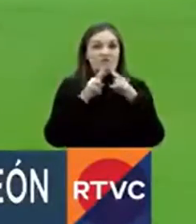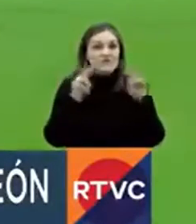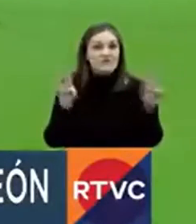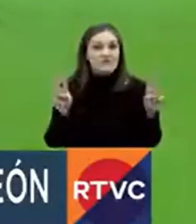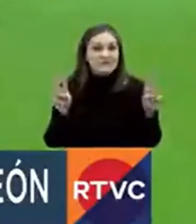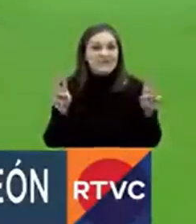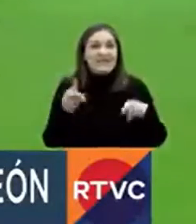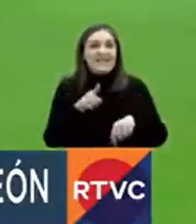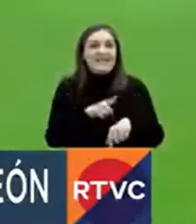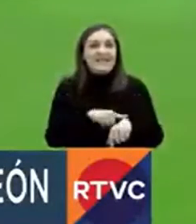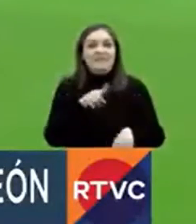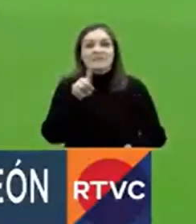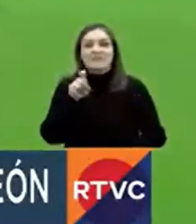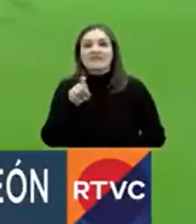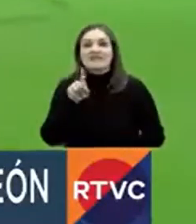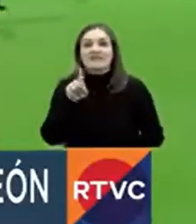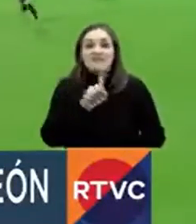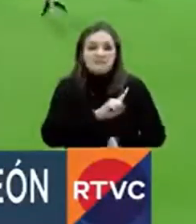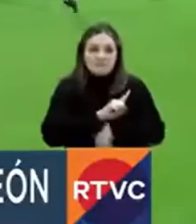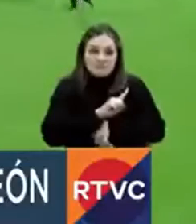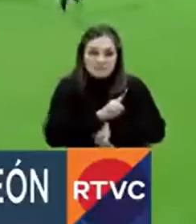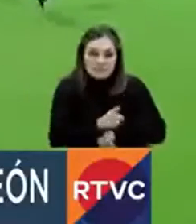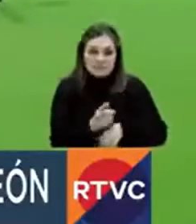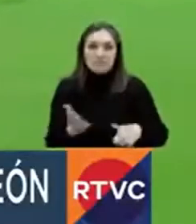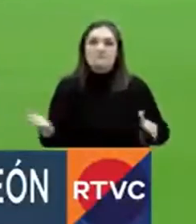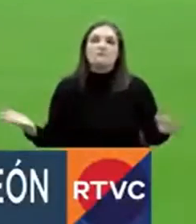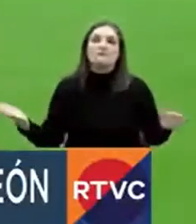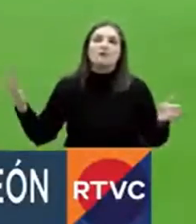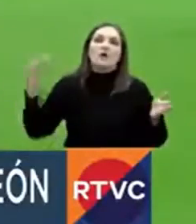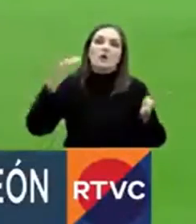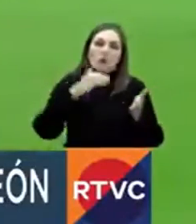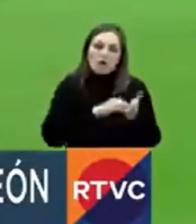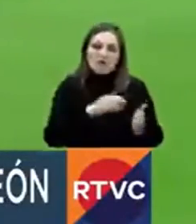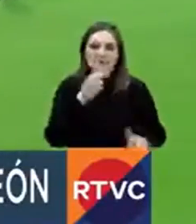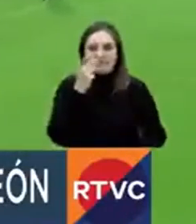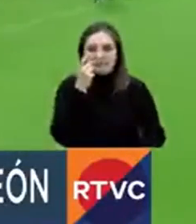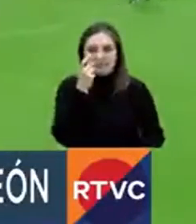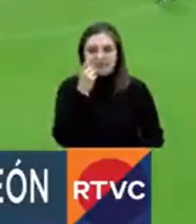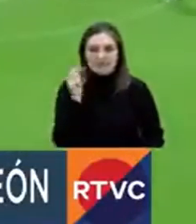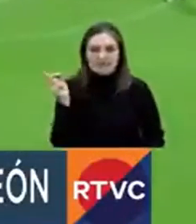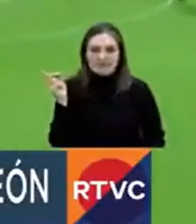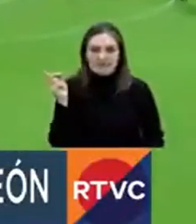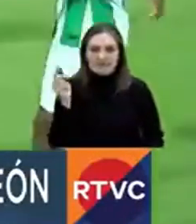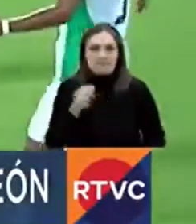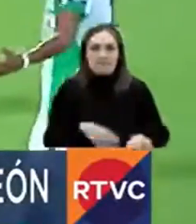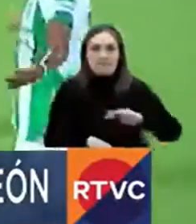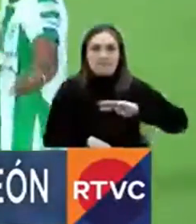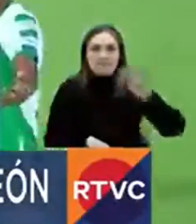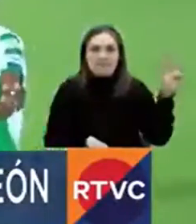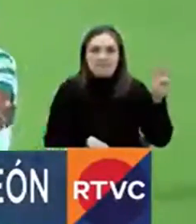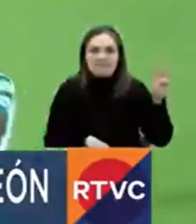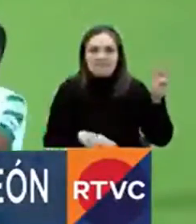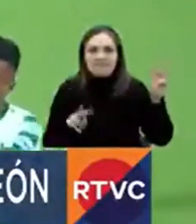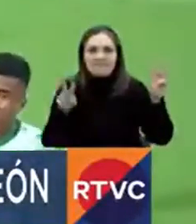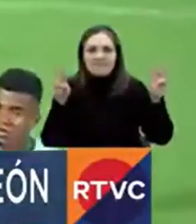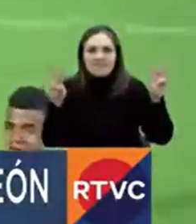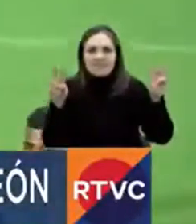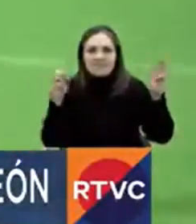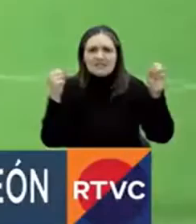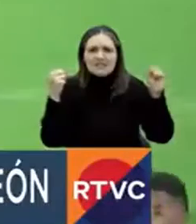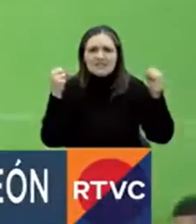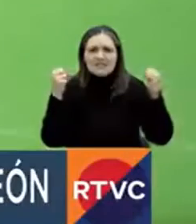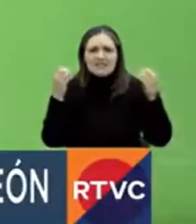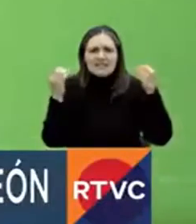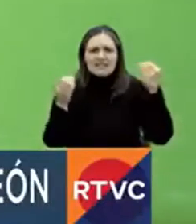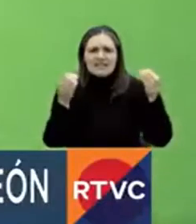minuto 61, llegaba nuevamente el Pereira a complicarle el caminado a Nacional.